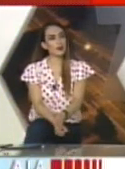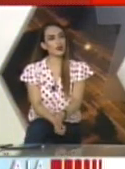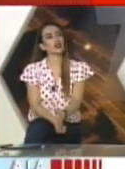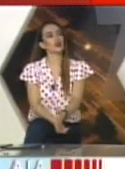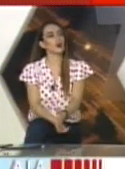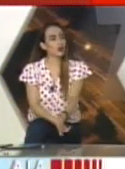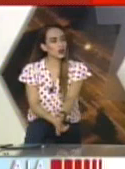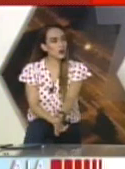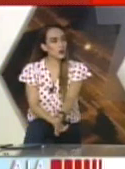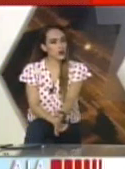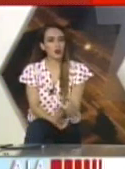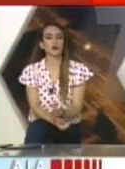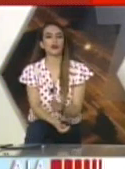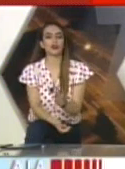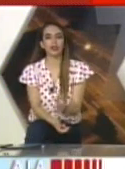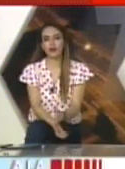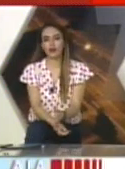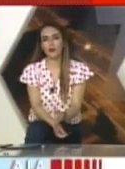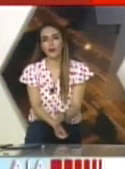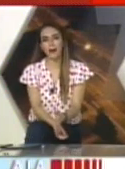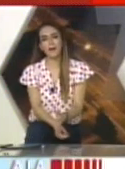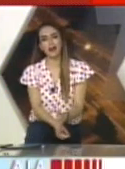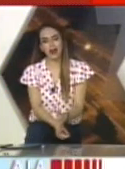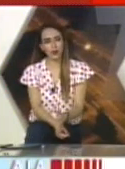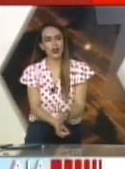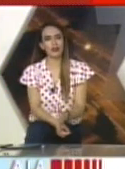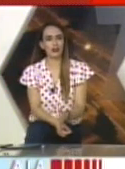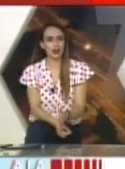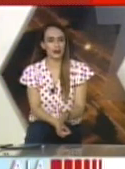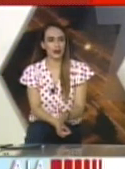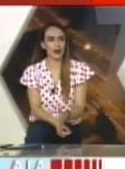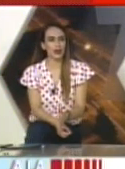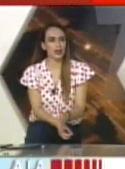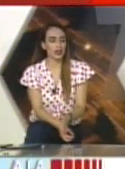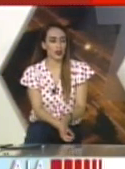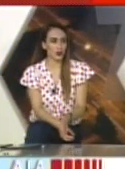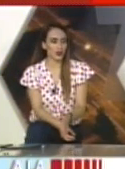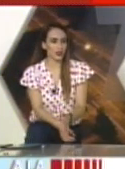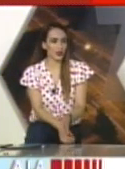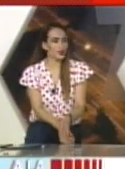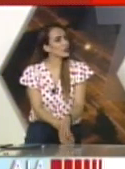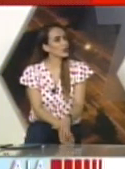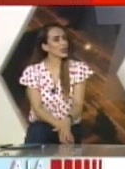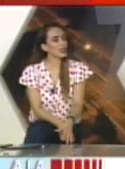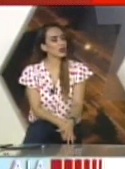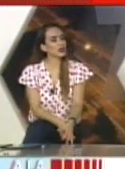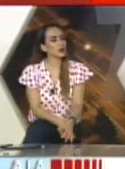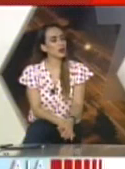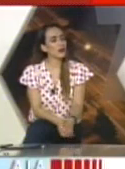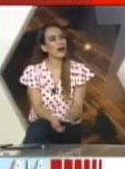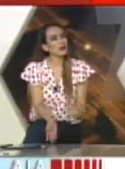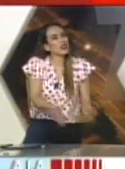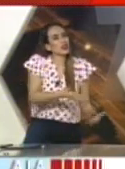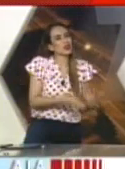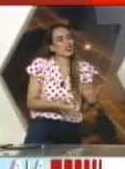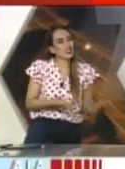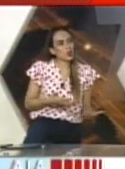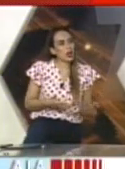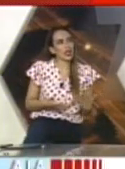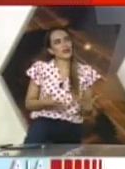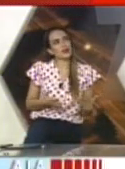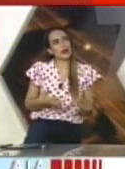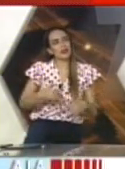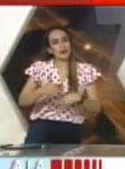al final son proyectos buenos son proyectos positivos y que pueden marcar una diferencia entonces el hecho de no darle continuidad vamos retrocediendo